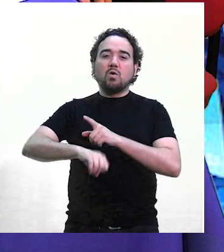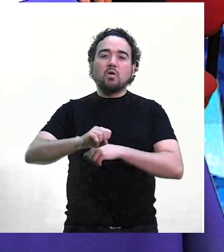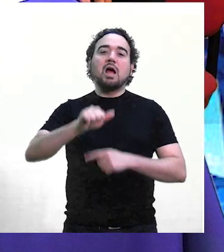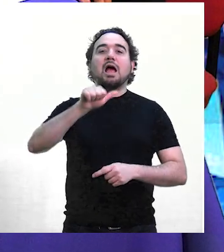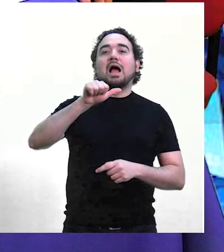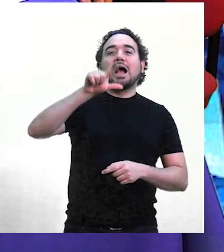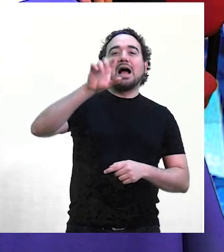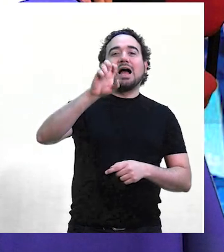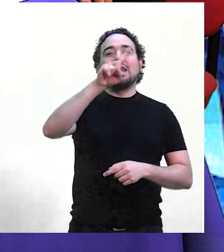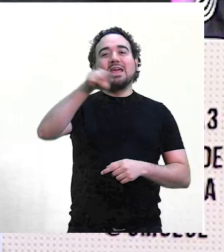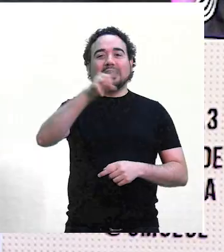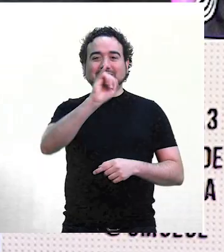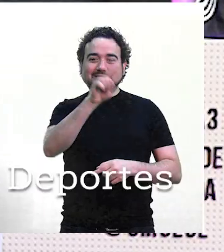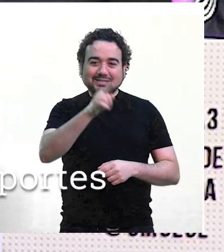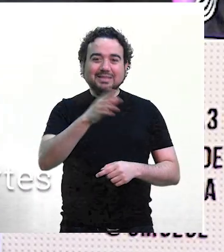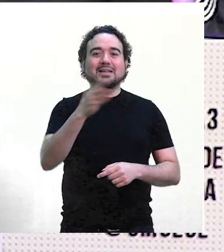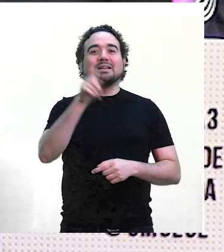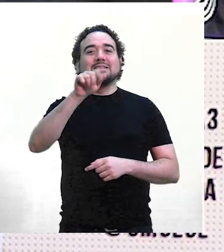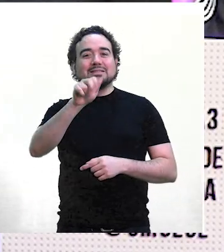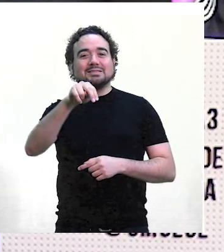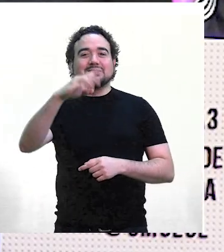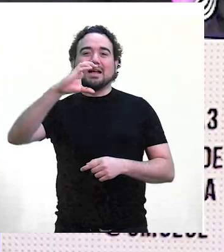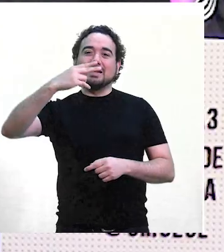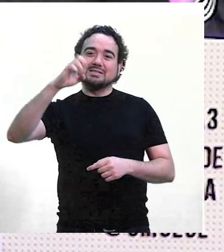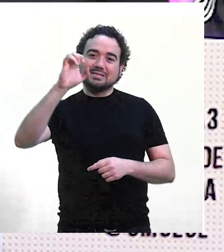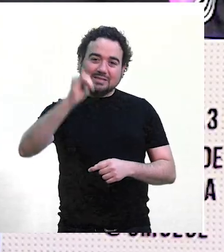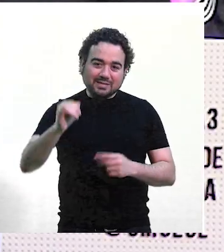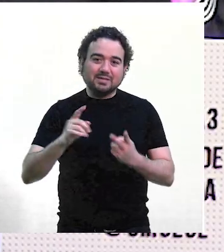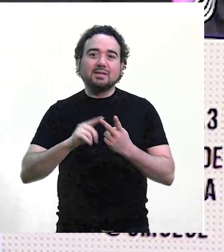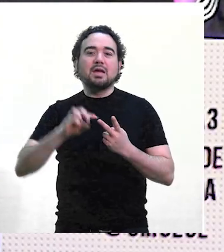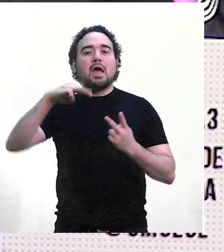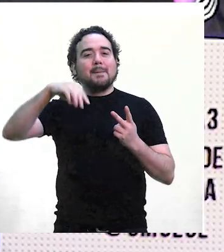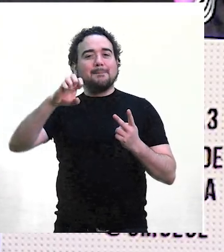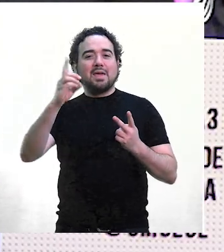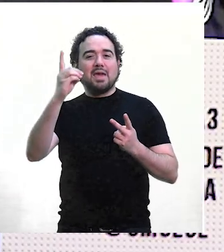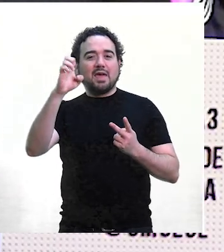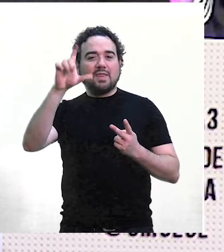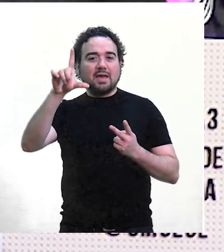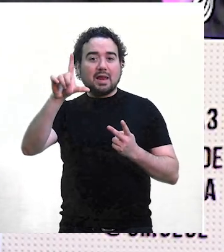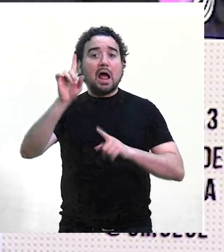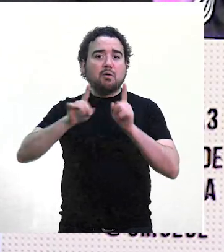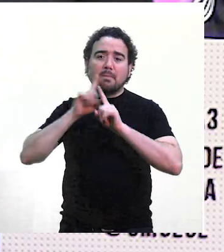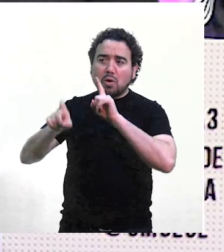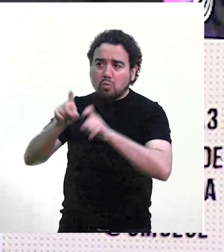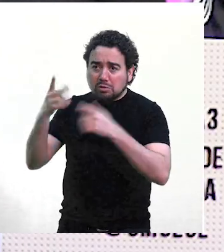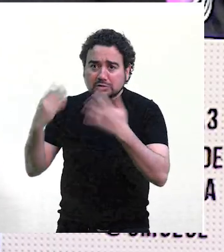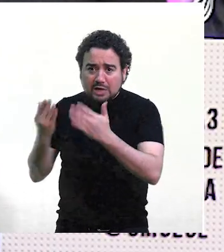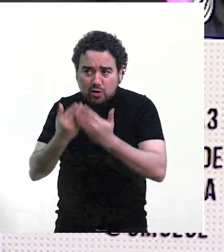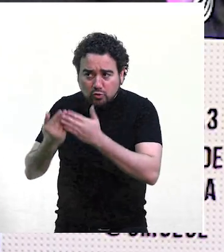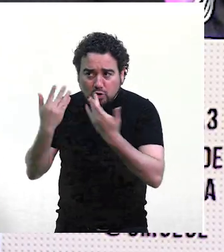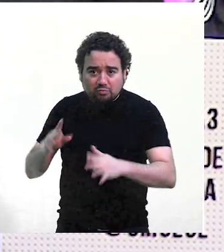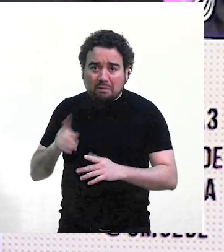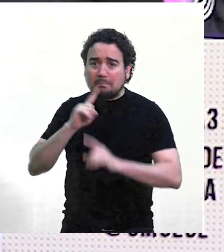Alexis Sánchez, Gary Medel, estoy inventando unos grandes, pero ¿alguien los cuestiona si terminaron el colegio? Ponte tú. No, Nadie. Le da lo